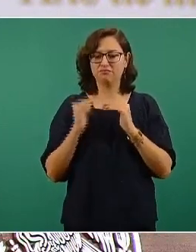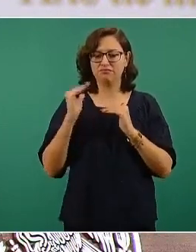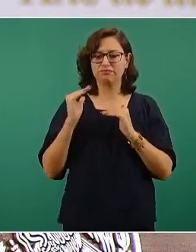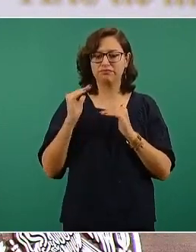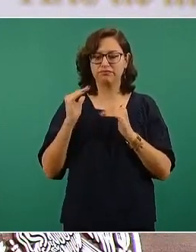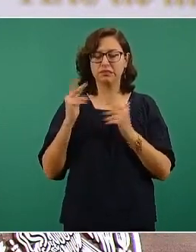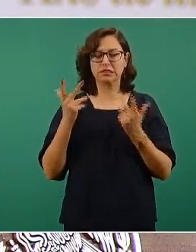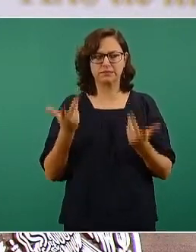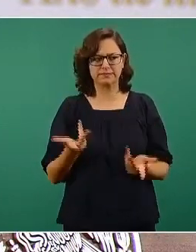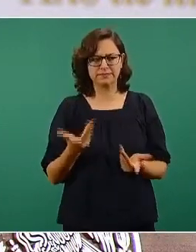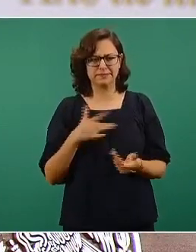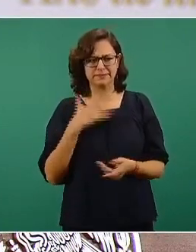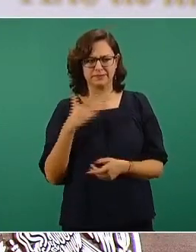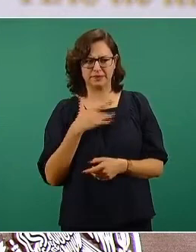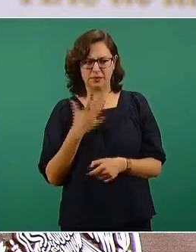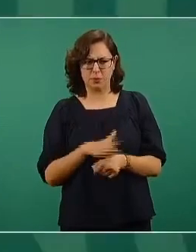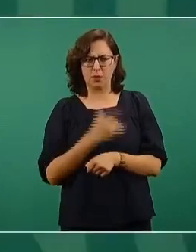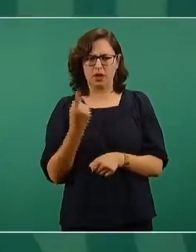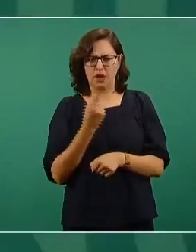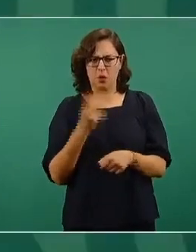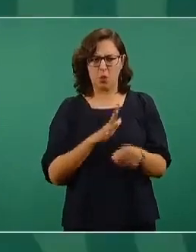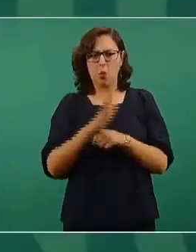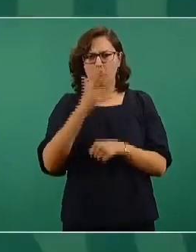Hay que ver cuál es la causa.